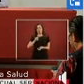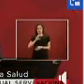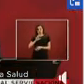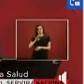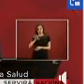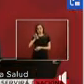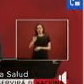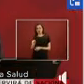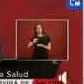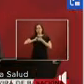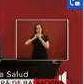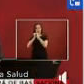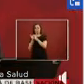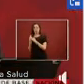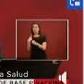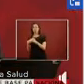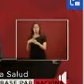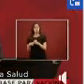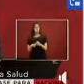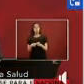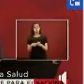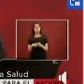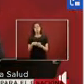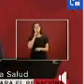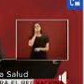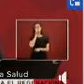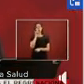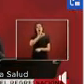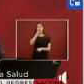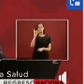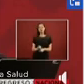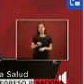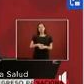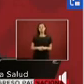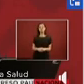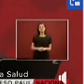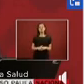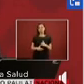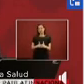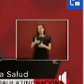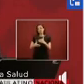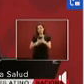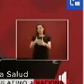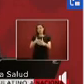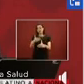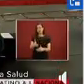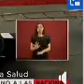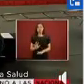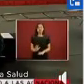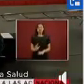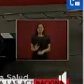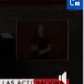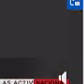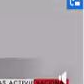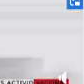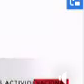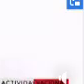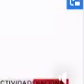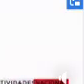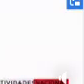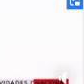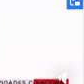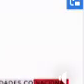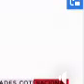consecuencia de enfermedad y esperamos después pudiera venir el estado de inmunidad